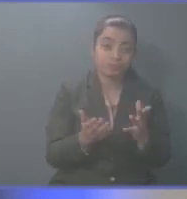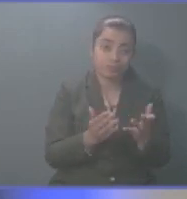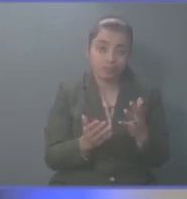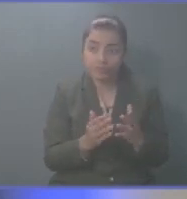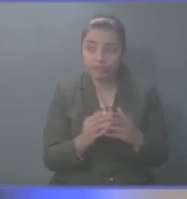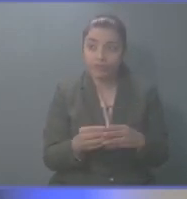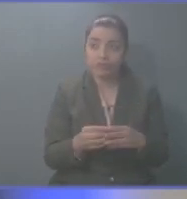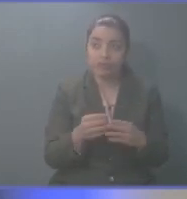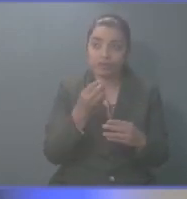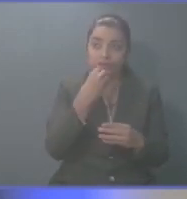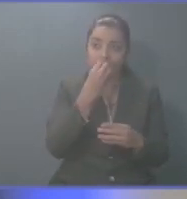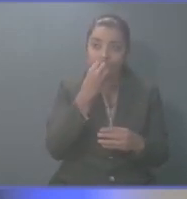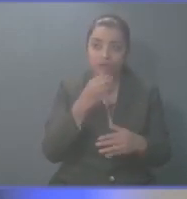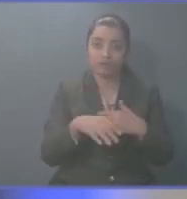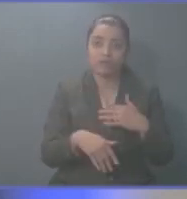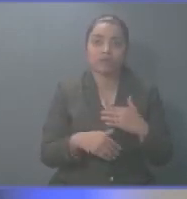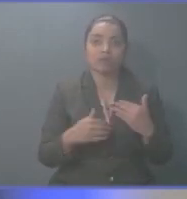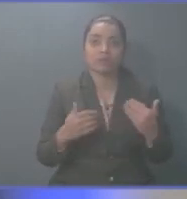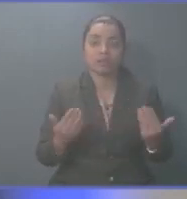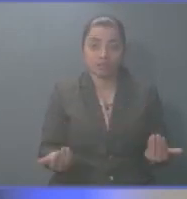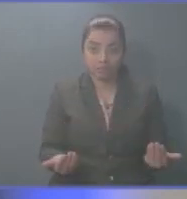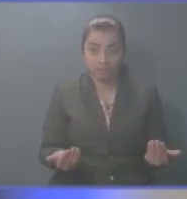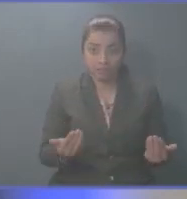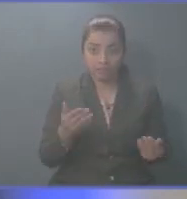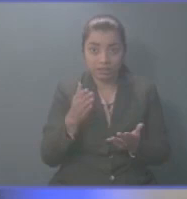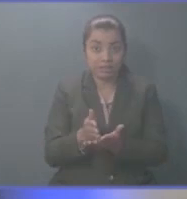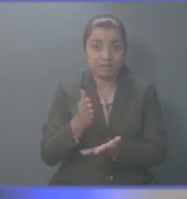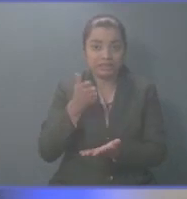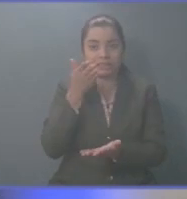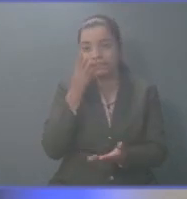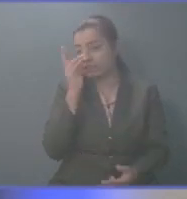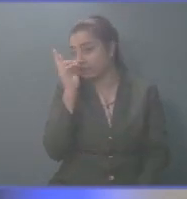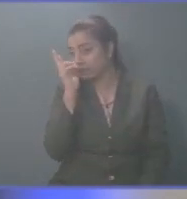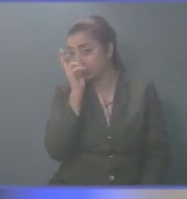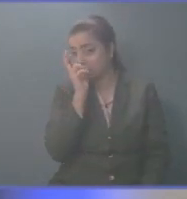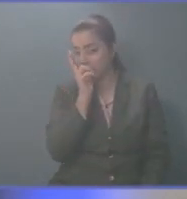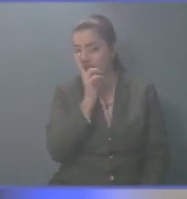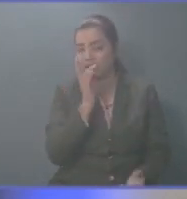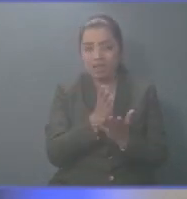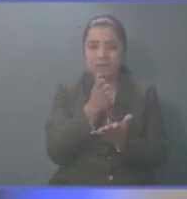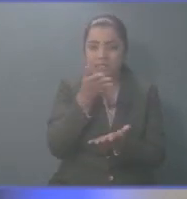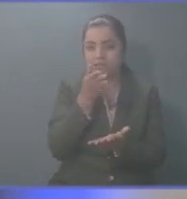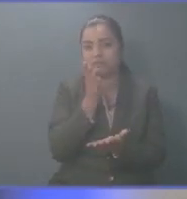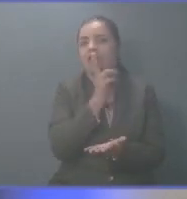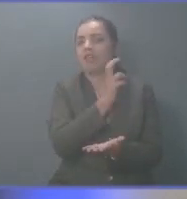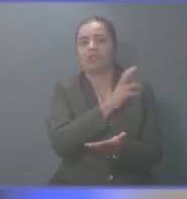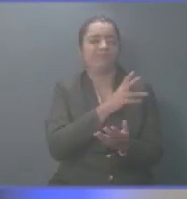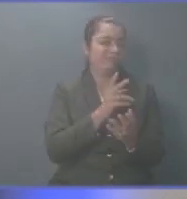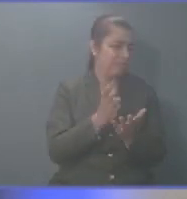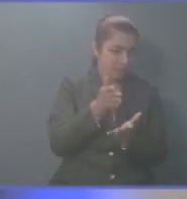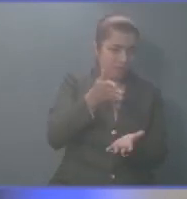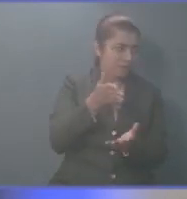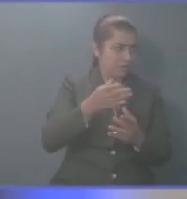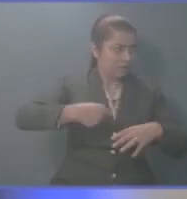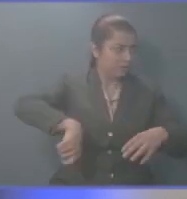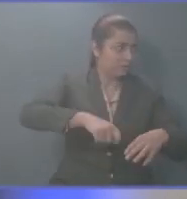ingesta de comida que tiene animales raros en esa nación. Sin embargo, hay que ser prudente y el problema es